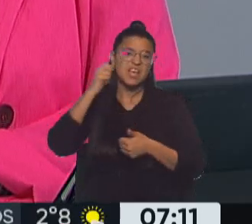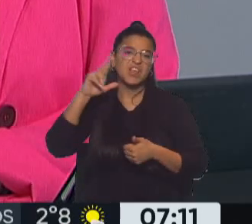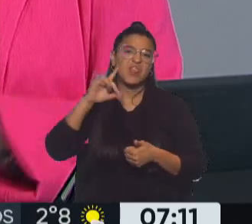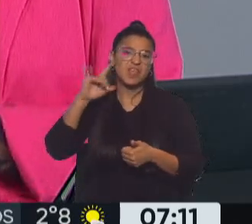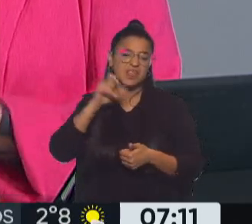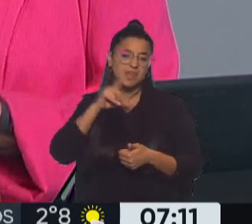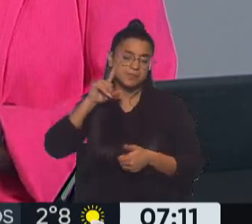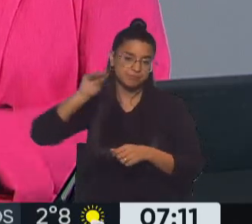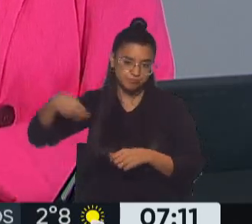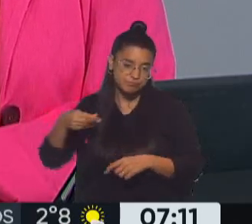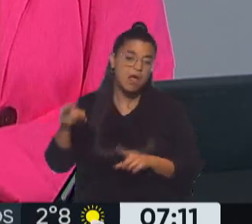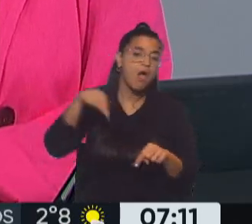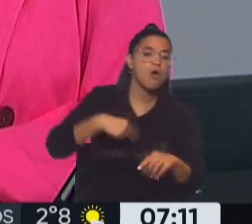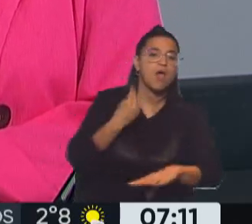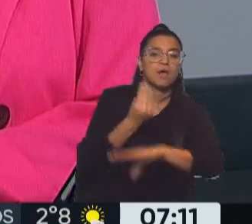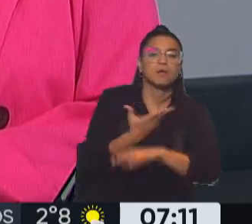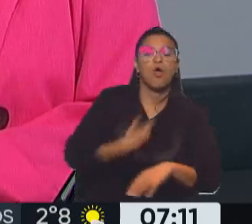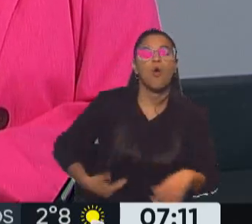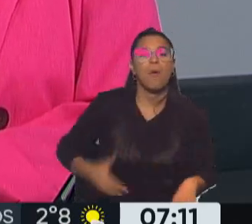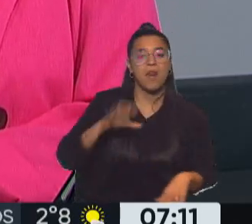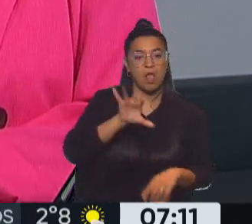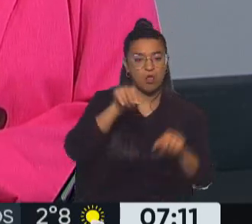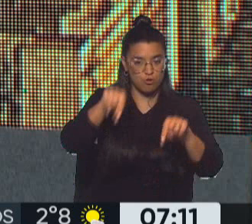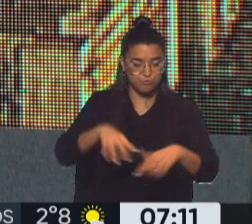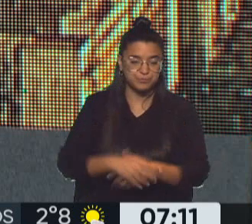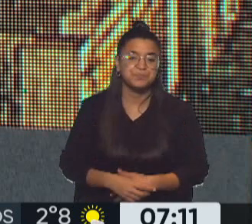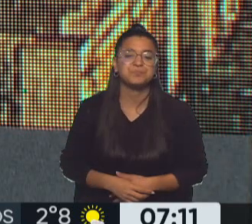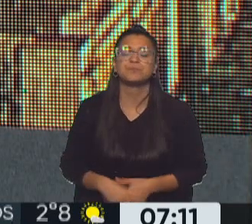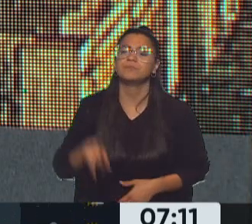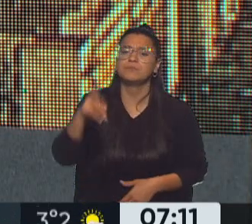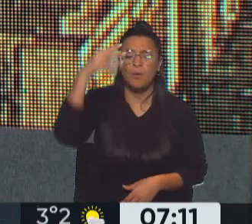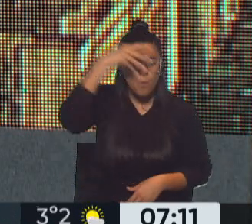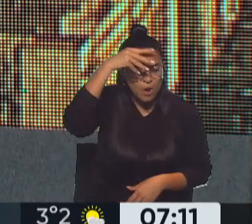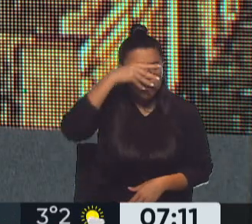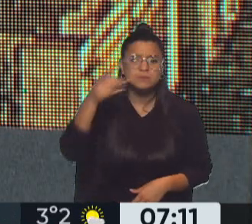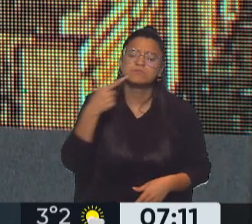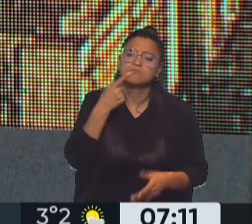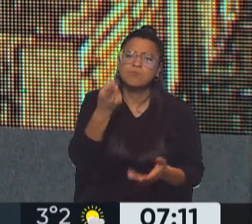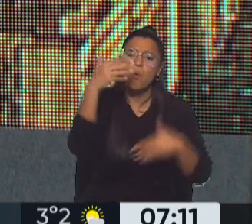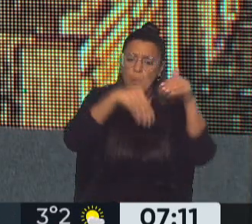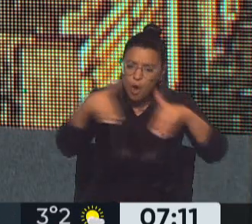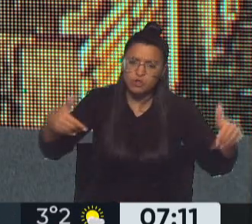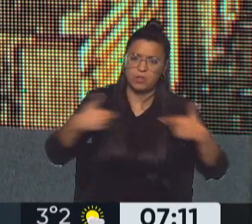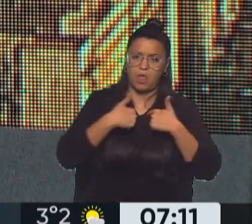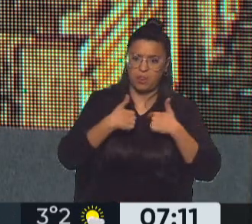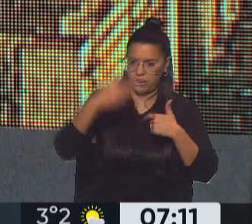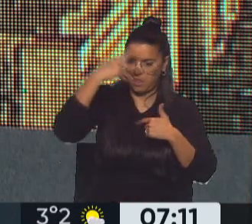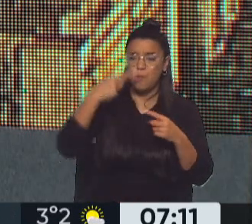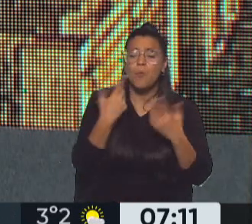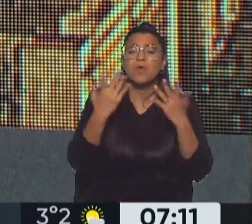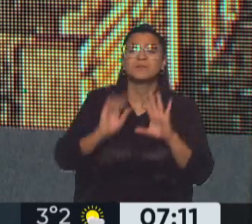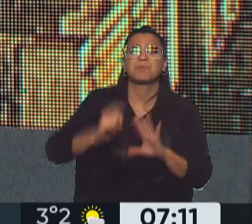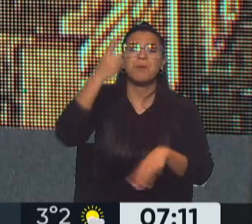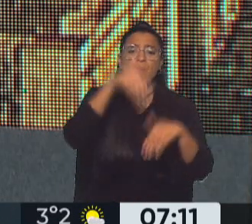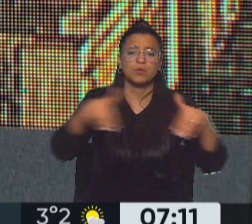Grindetti, el candidato ahora a gobernador de la provincia de Buenos Aires. Pero, y una Patricia Bullrich que llamó a votar por ella, dijo que probablemente podía ganar en primera